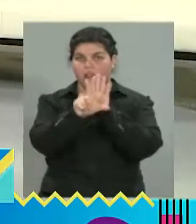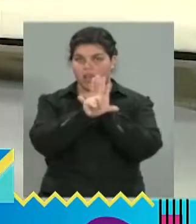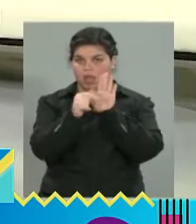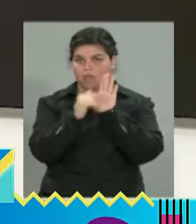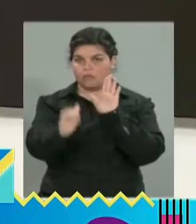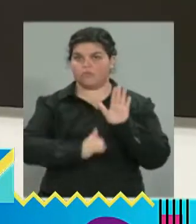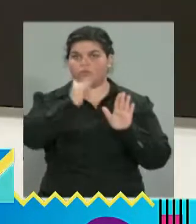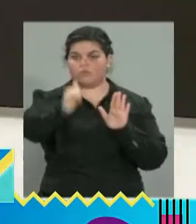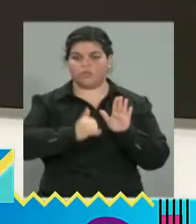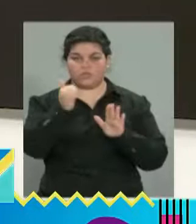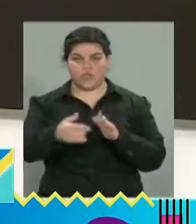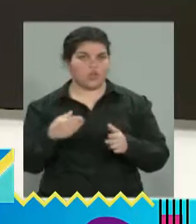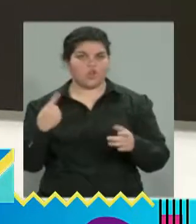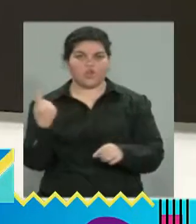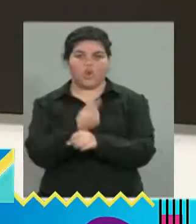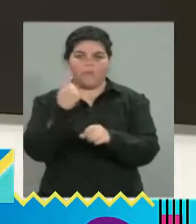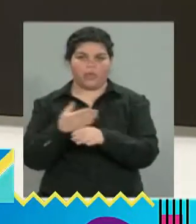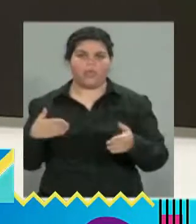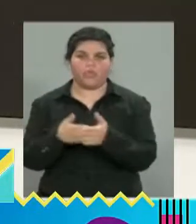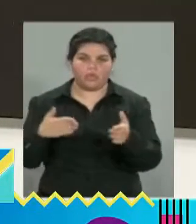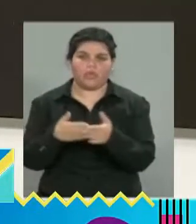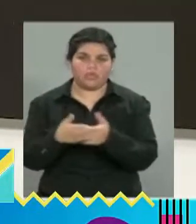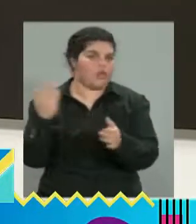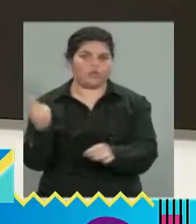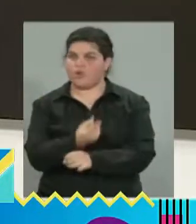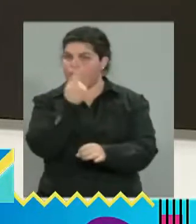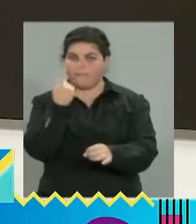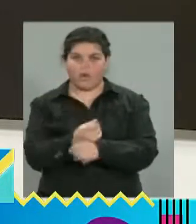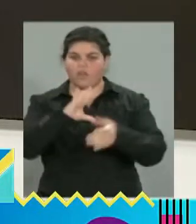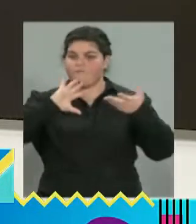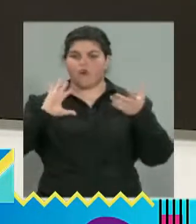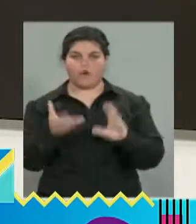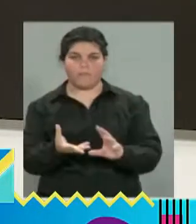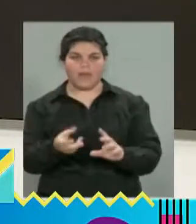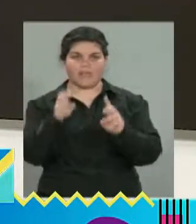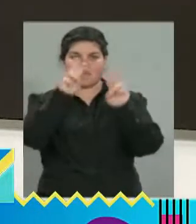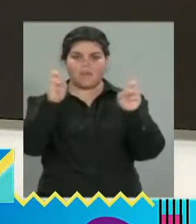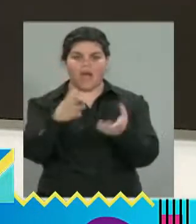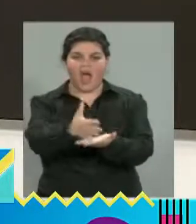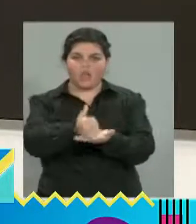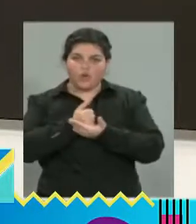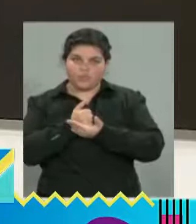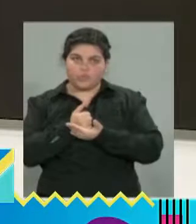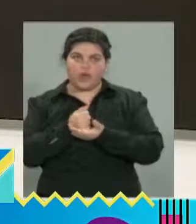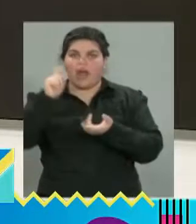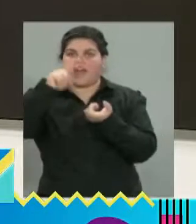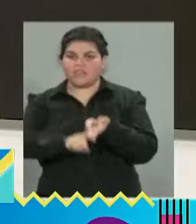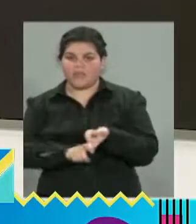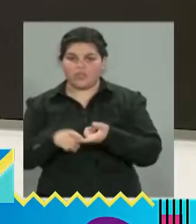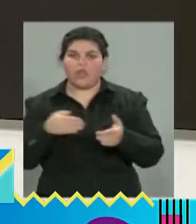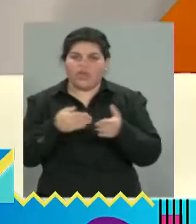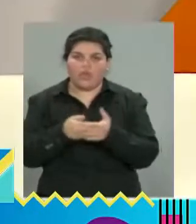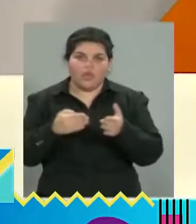restringir, ni limitar, ni ningún tipo de manera, digamos, el tema de una adopción o, bueno, el casamiento en sí mismo,